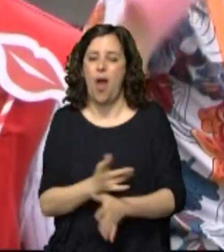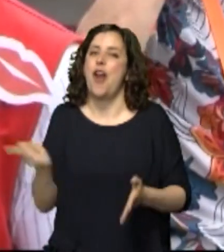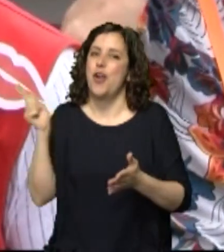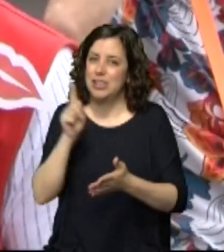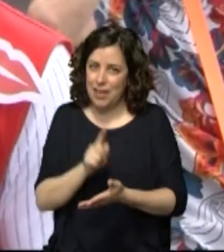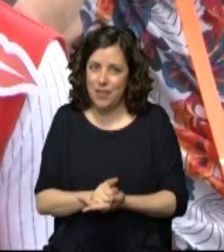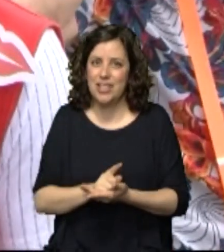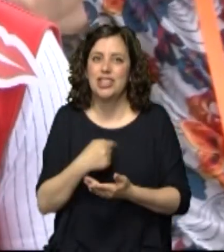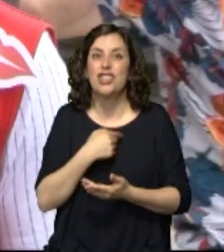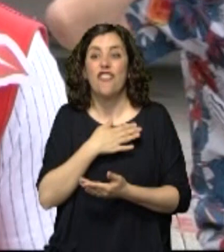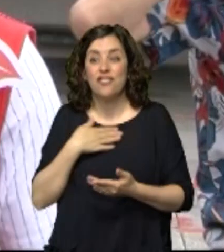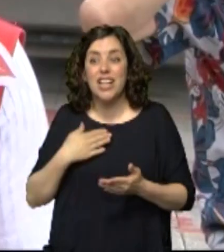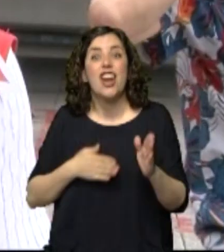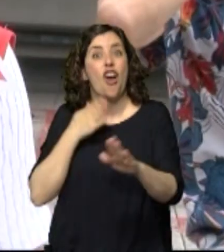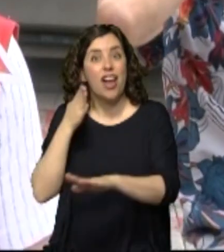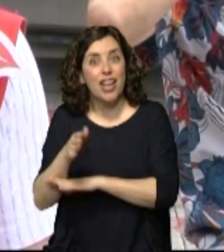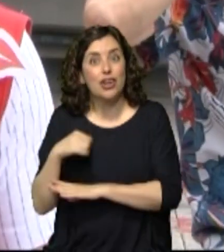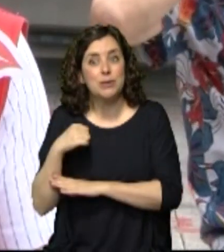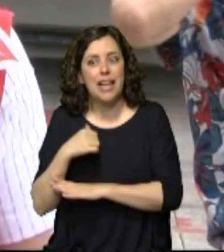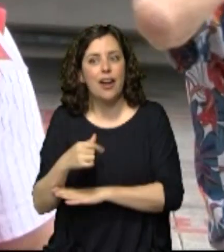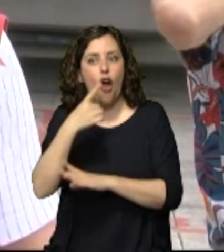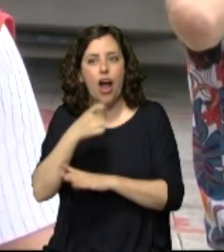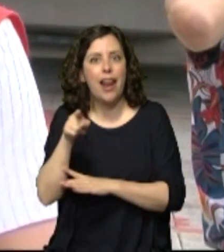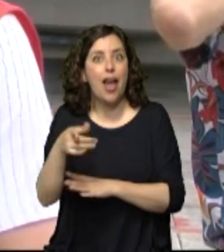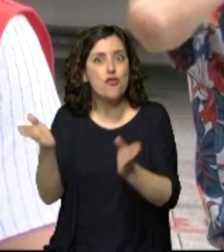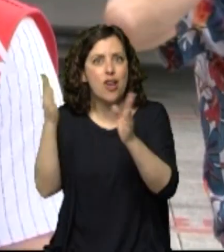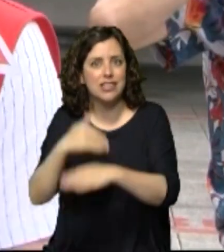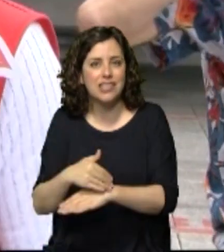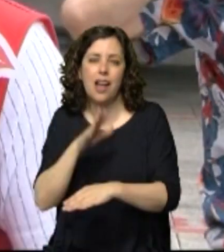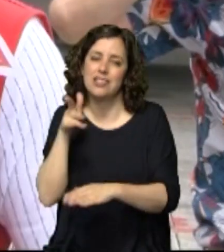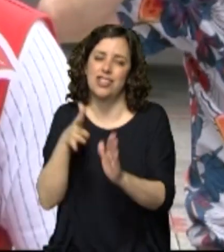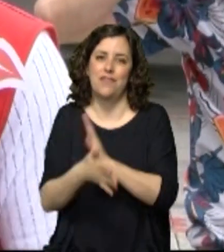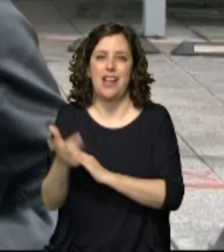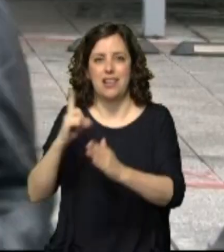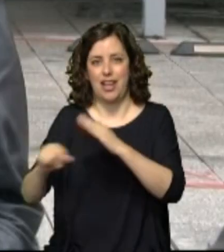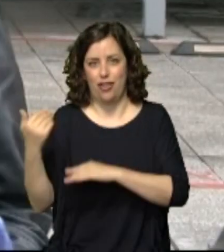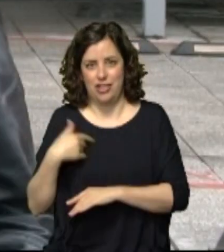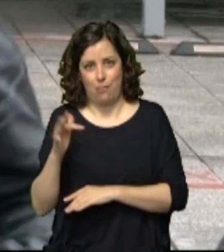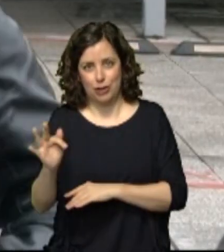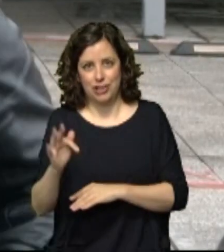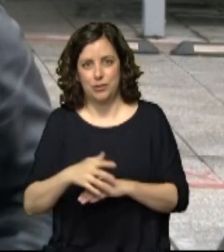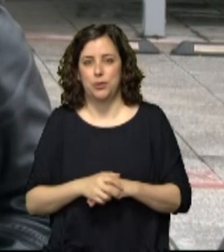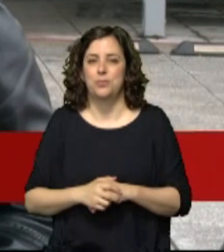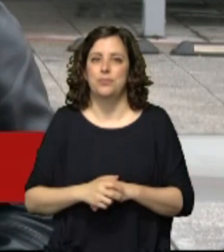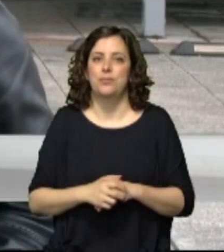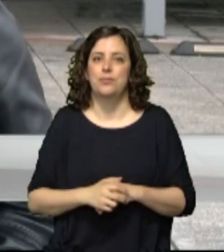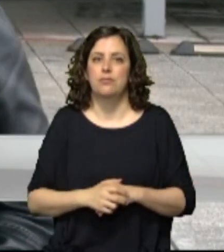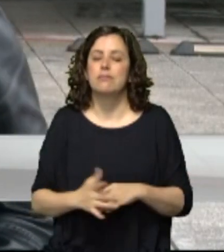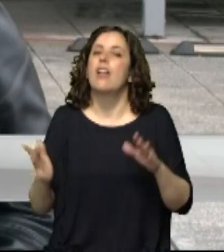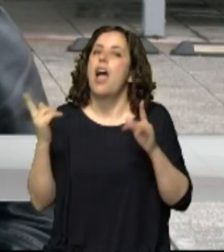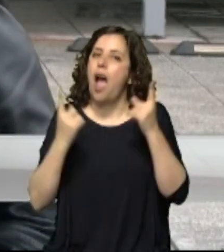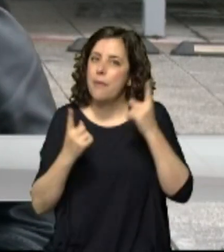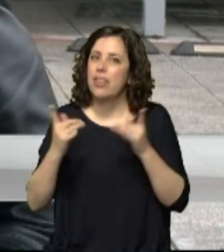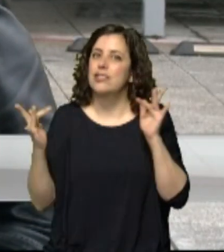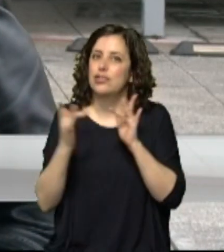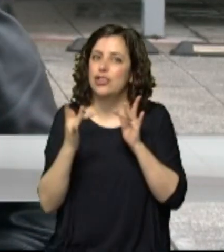dices, quiero volver a ir y que no estén, que es buena señal. Pues también da pena el no volver a estar con ellos y verles ahí. Que sí que se mantiene un contacto telefónico,